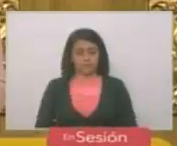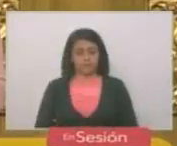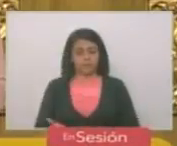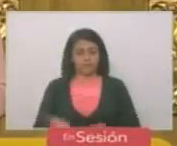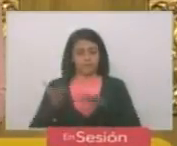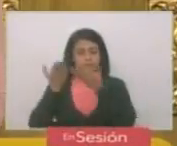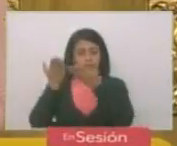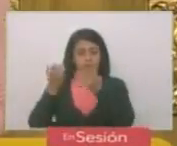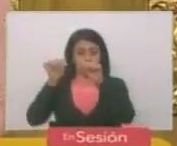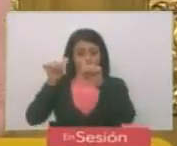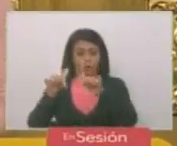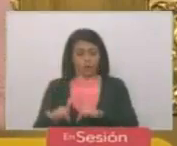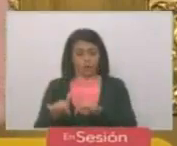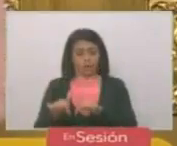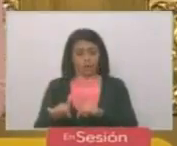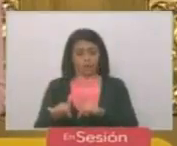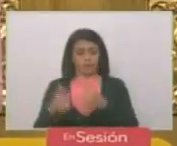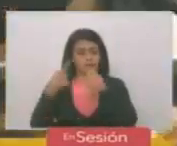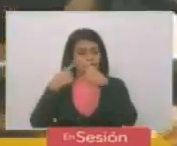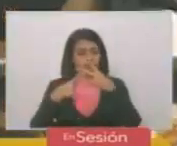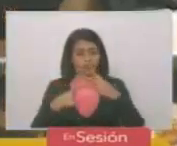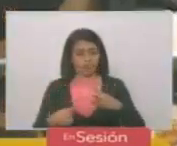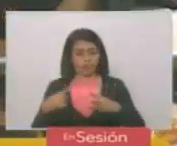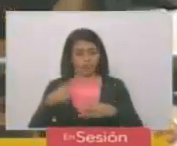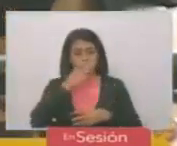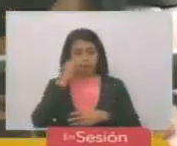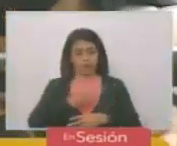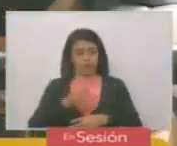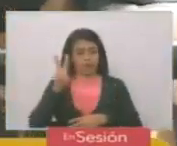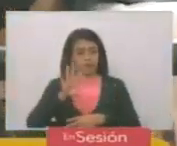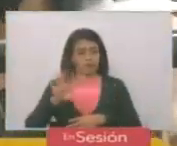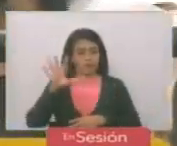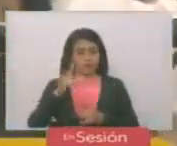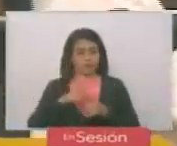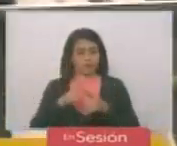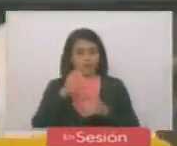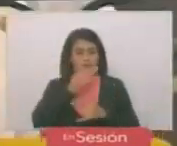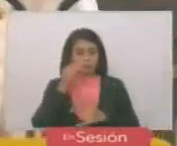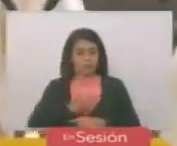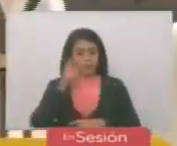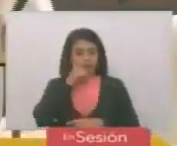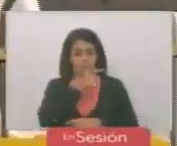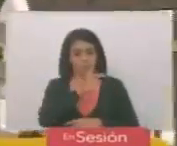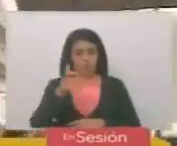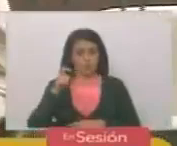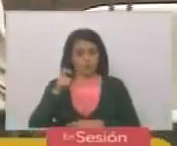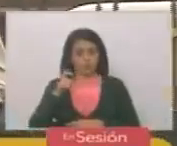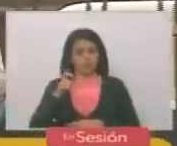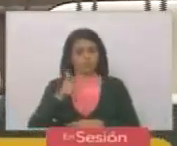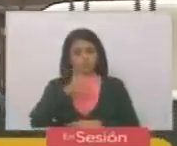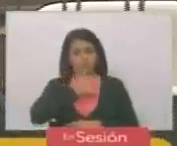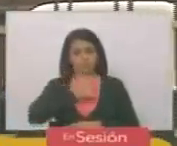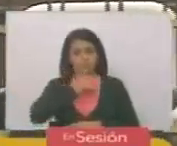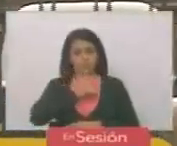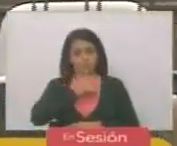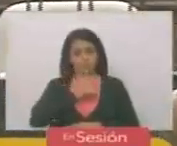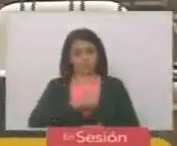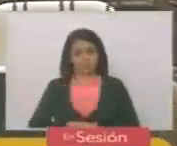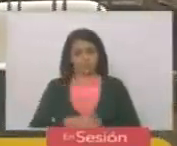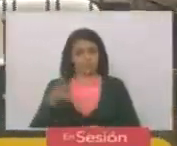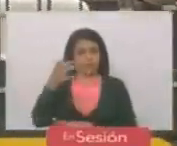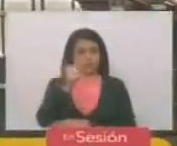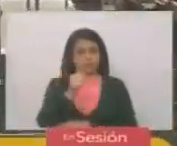Elevamos en esta instancia multilateral la verdad de Venezuela, la verdad de un pueblo en resistencia, que ha